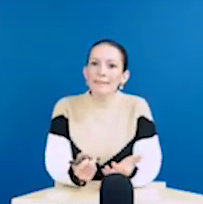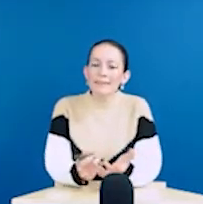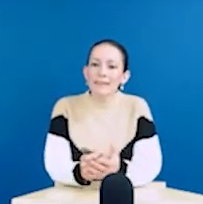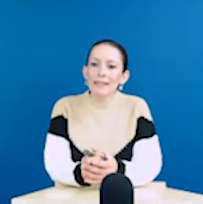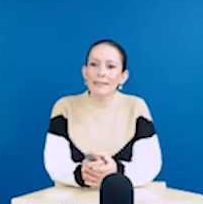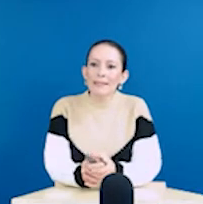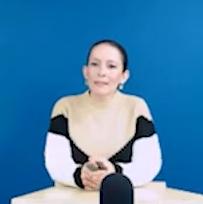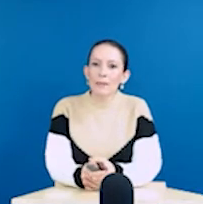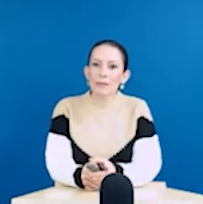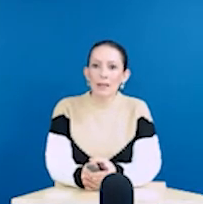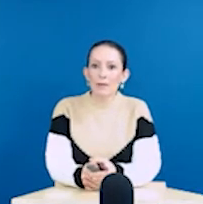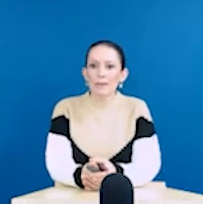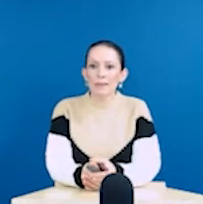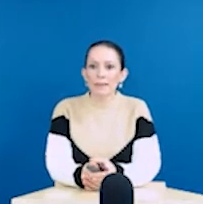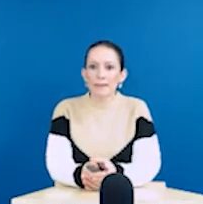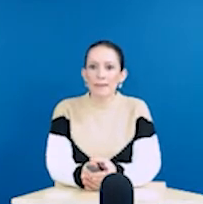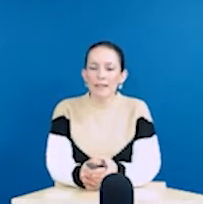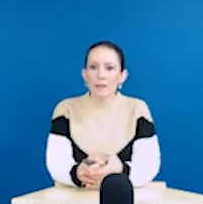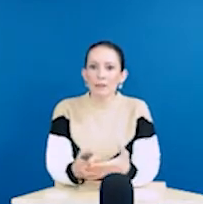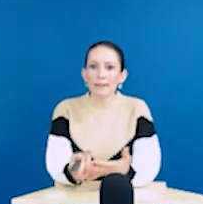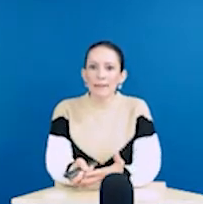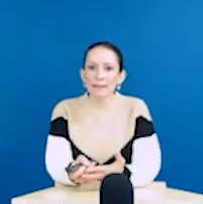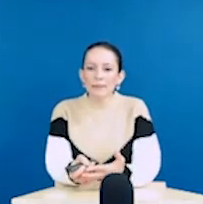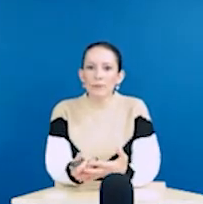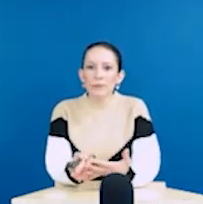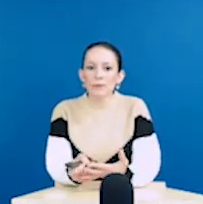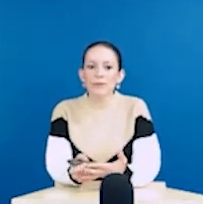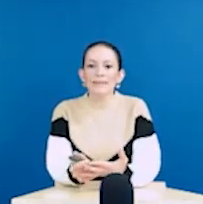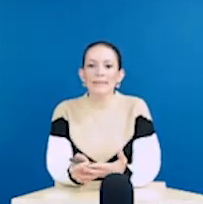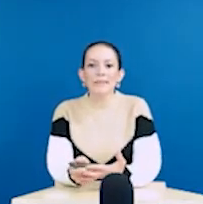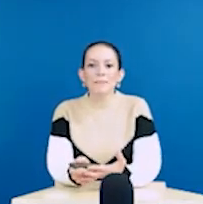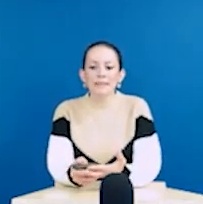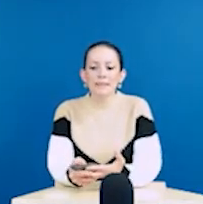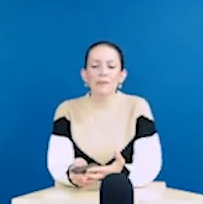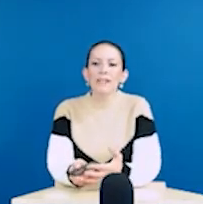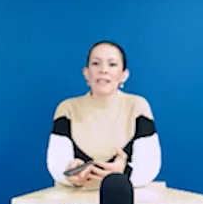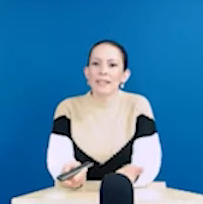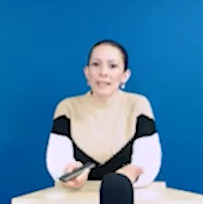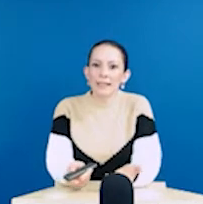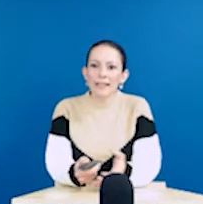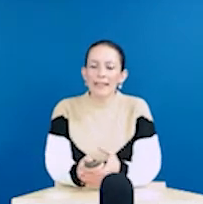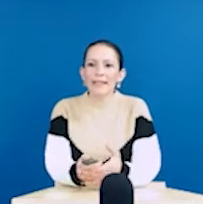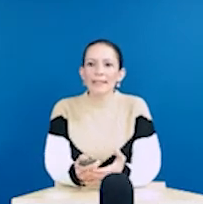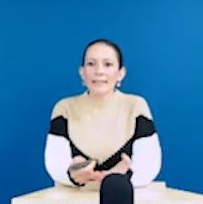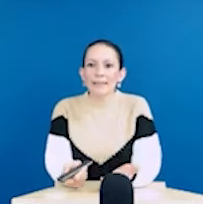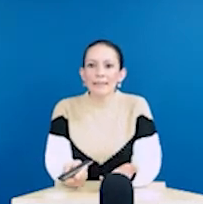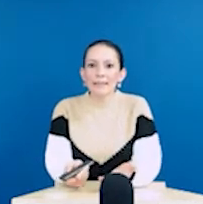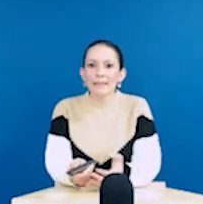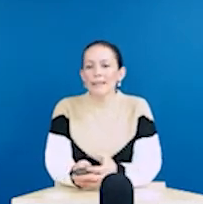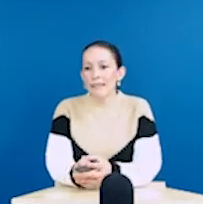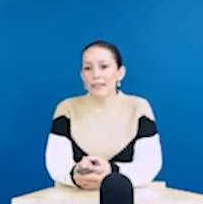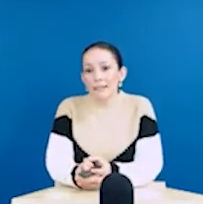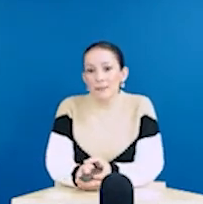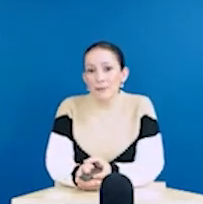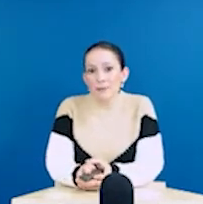tú a veces ni siquiera tienes que preguntarle a los pacientes. Los pacientes en su rostro te están expresando qué quieren, qué